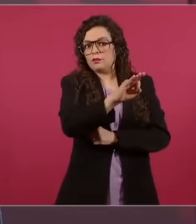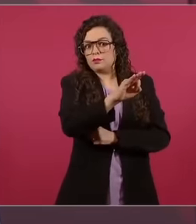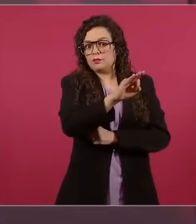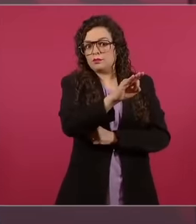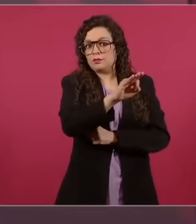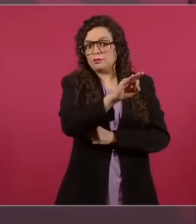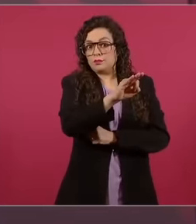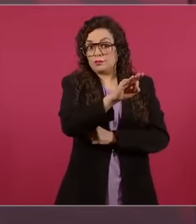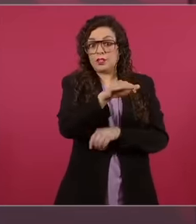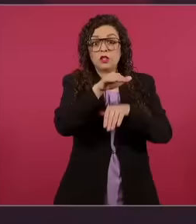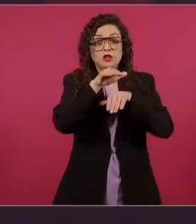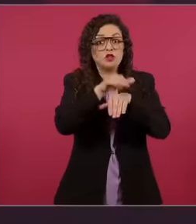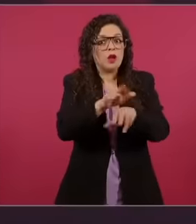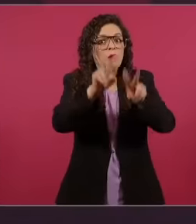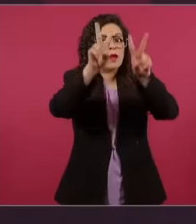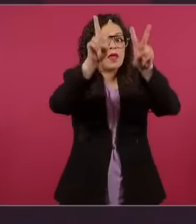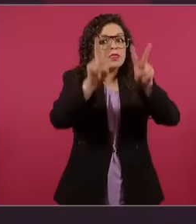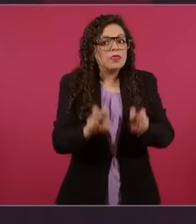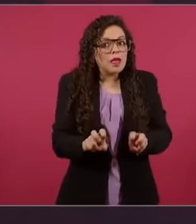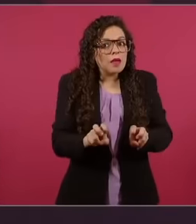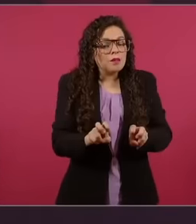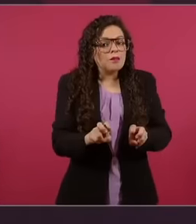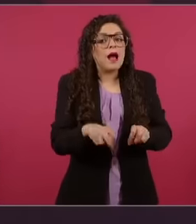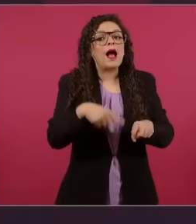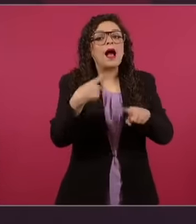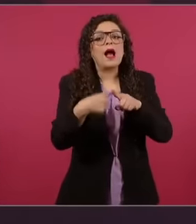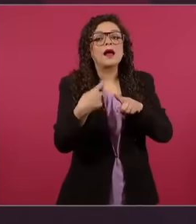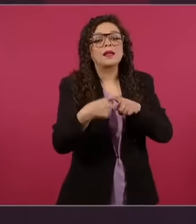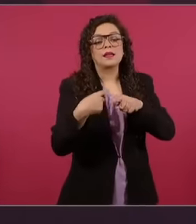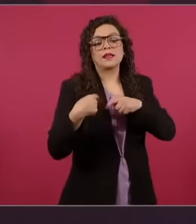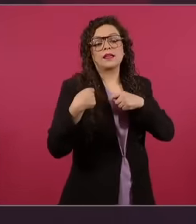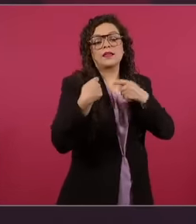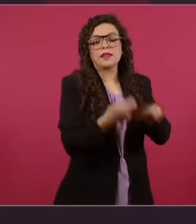plurinominales, sobre el reparto de plurinominales.